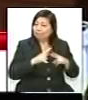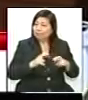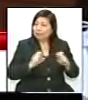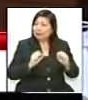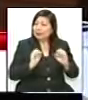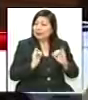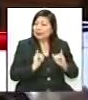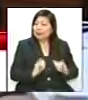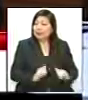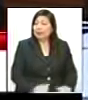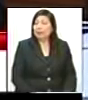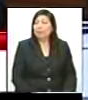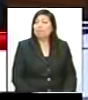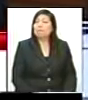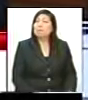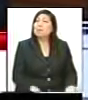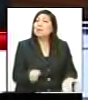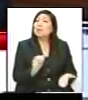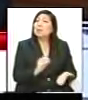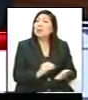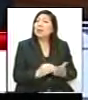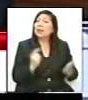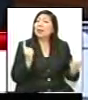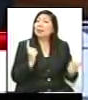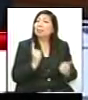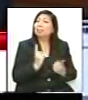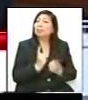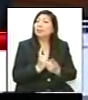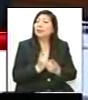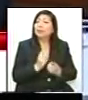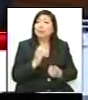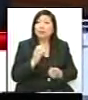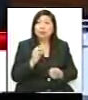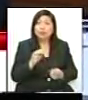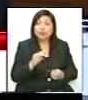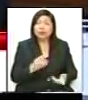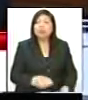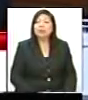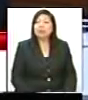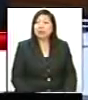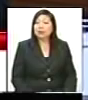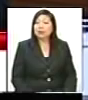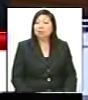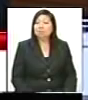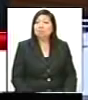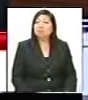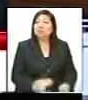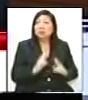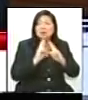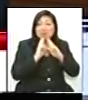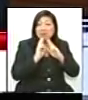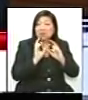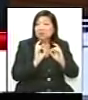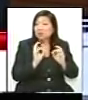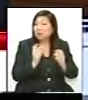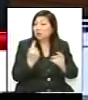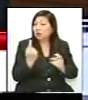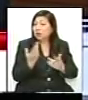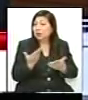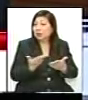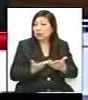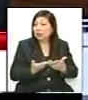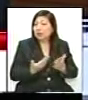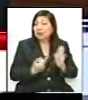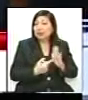se mantiene. Es más, frente al pedido que han hecho los magistrados, se ha contestado más bien, no solamente ratificación